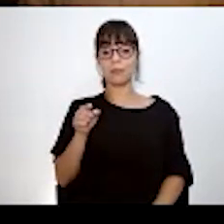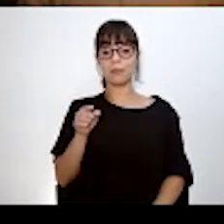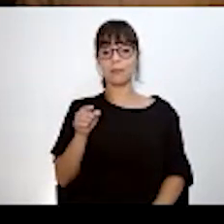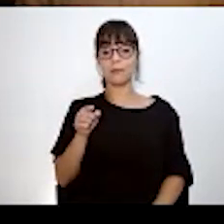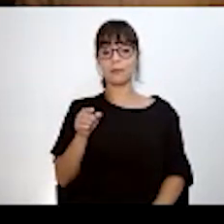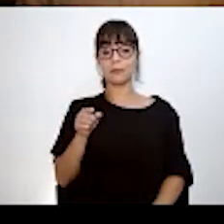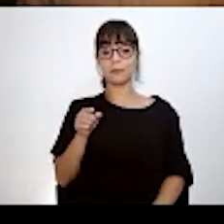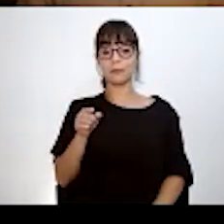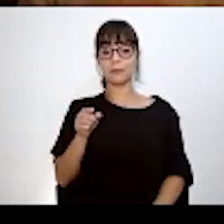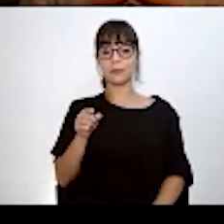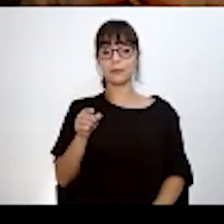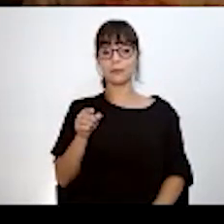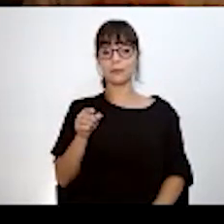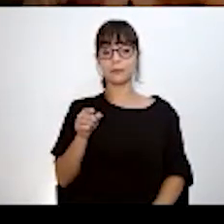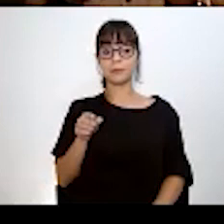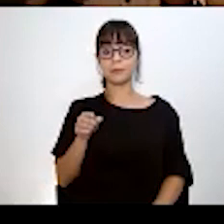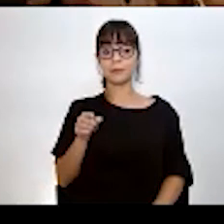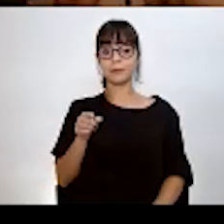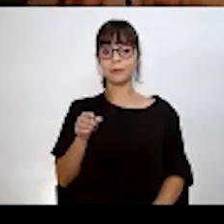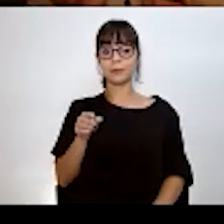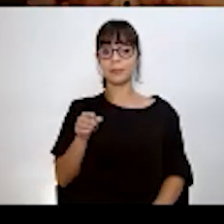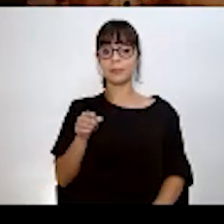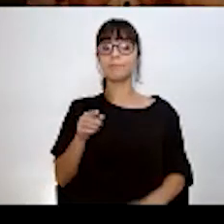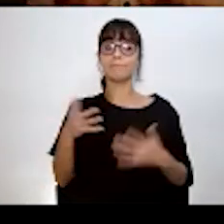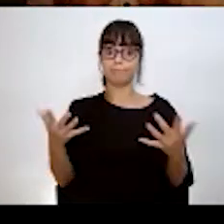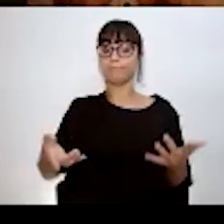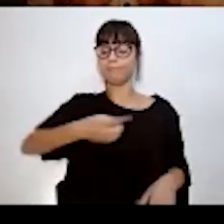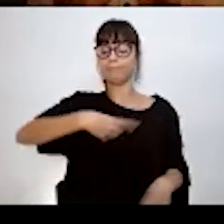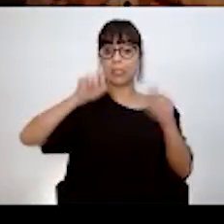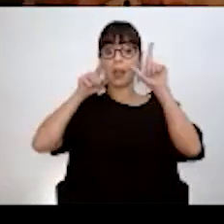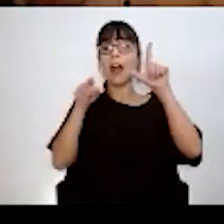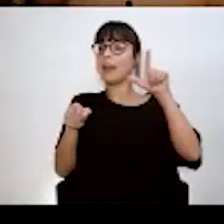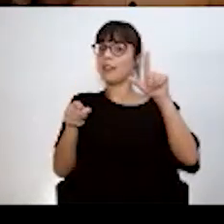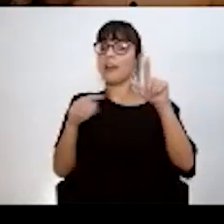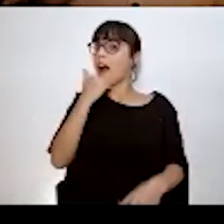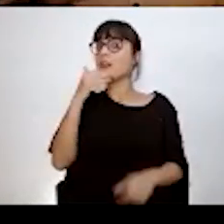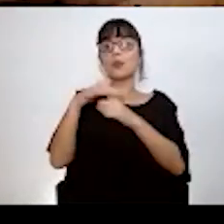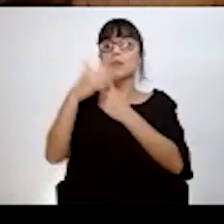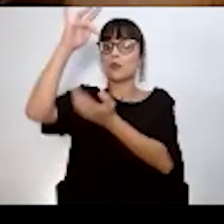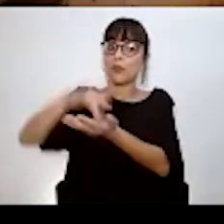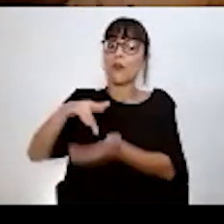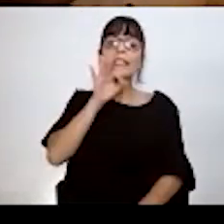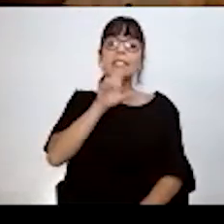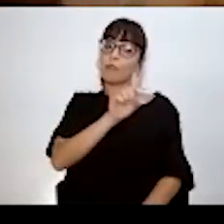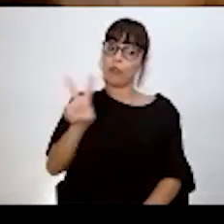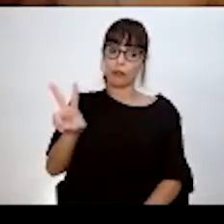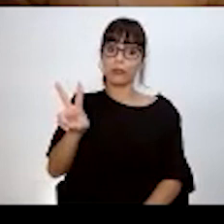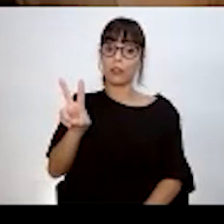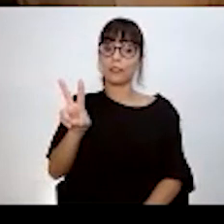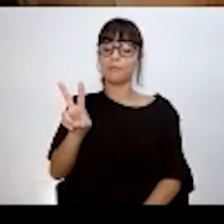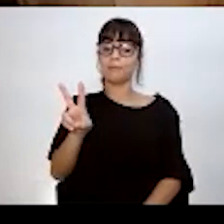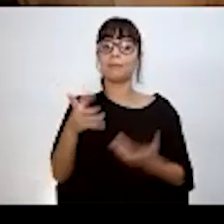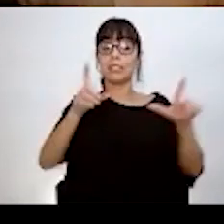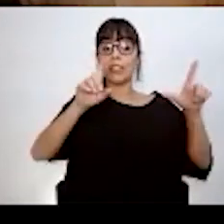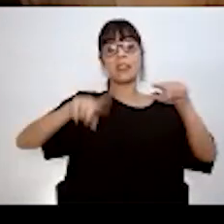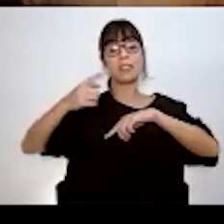marcado para que podamos defender que en ese momento algo está pasando. Y de nuevo, pasado el tiempo, nos encontramos con un